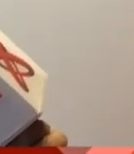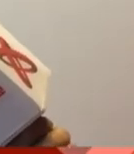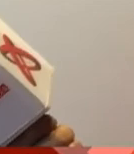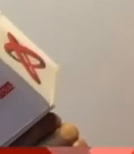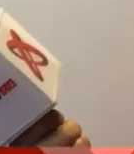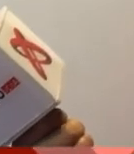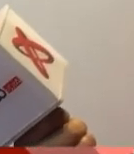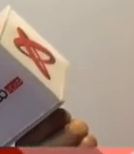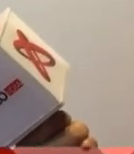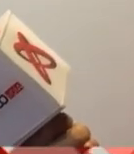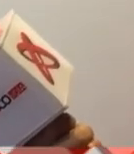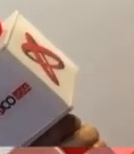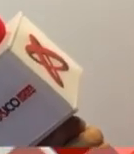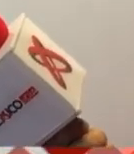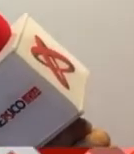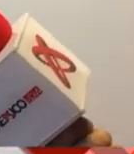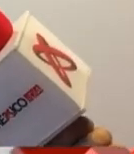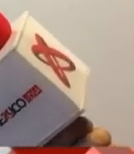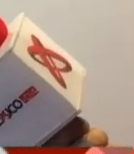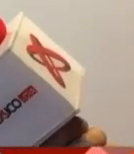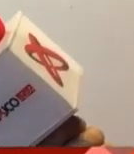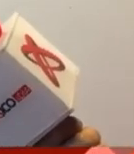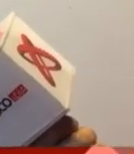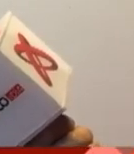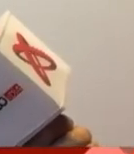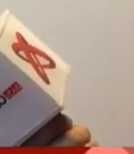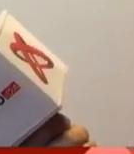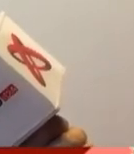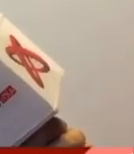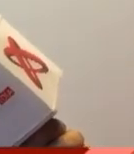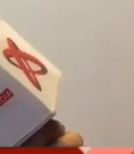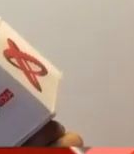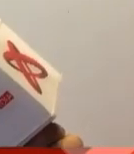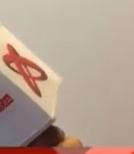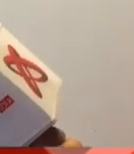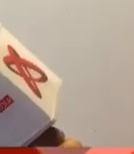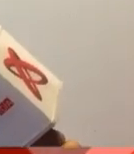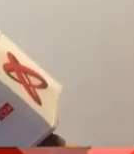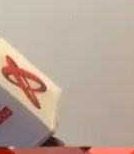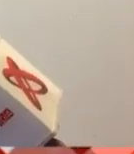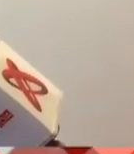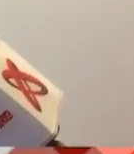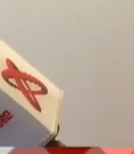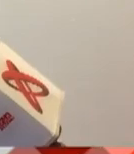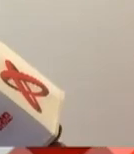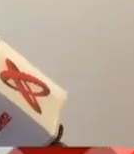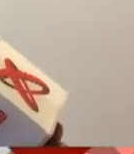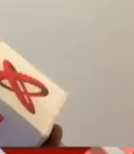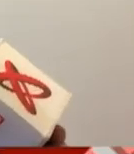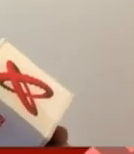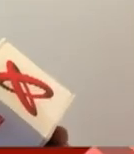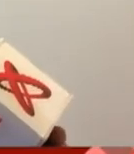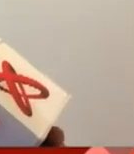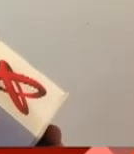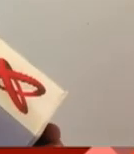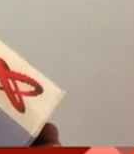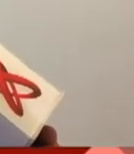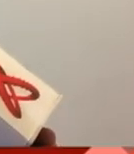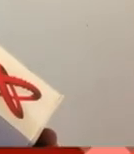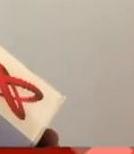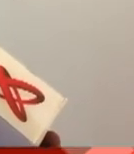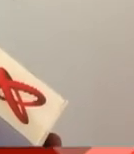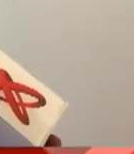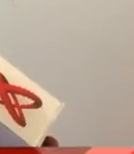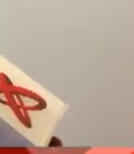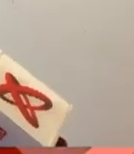una parte maravillosa de Toronto, ahora que tenemos tanta diversidad, que tenemos tanta gente de todo el mundo, pero también eso